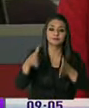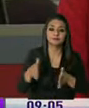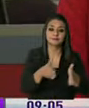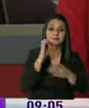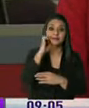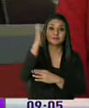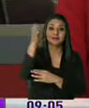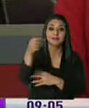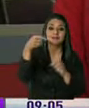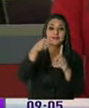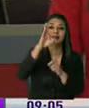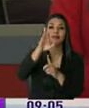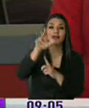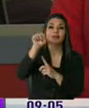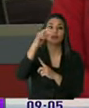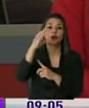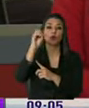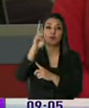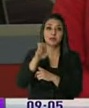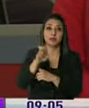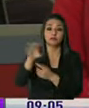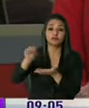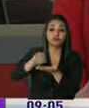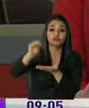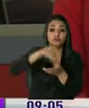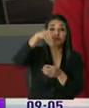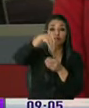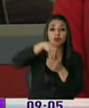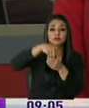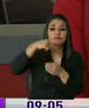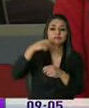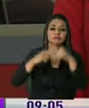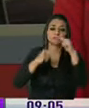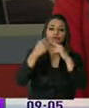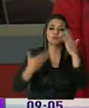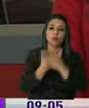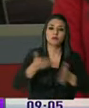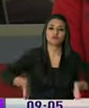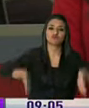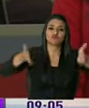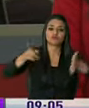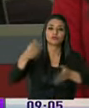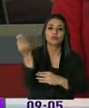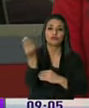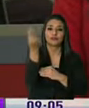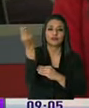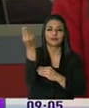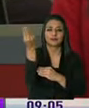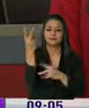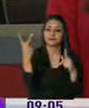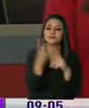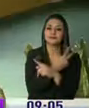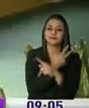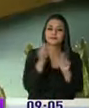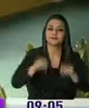Esperanza Talita Kumi se encuentra recolectando fondos para construir una nueva edificación para las jóvenes en situación de riesgo.